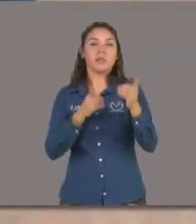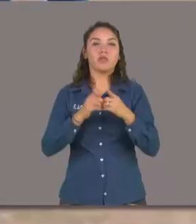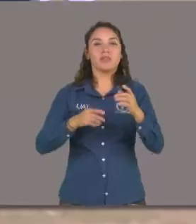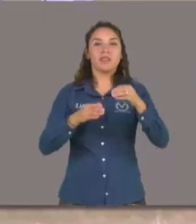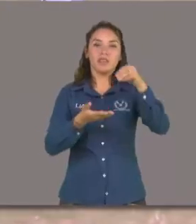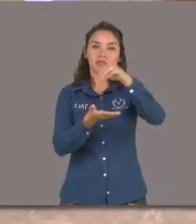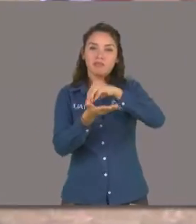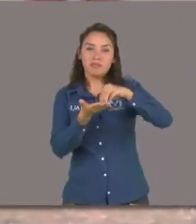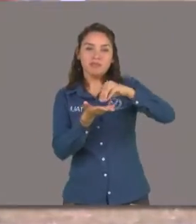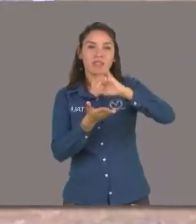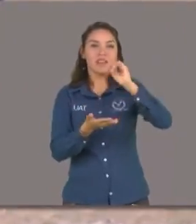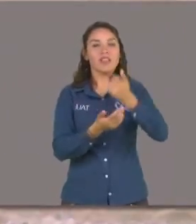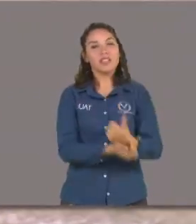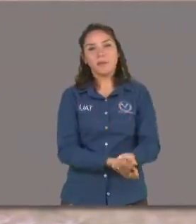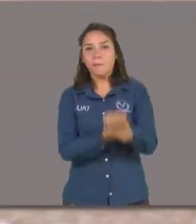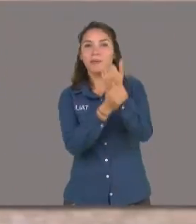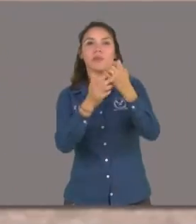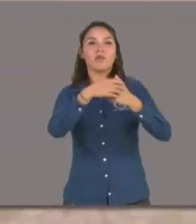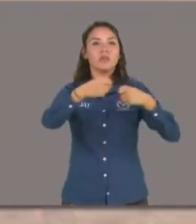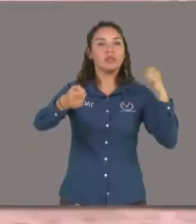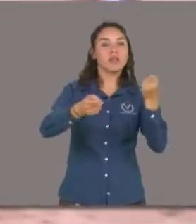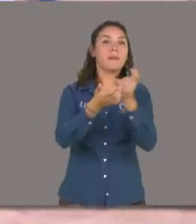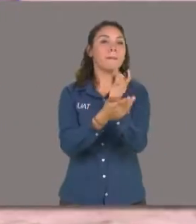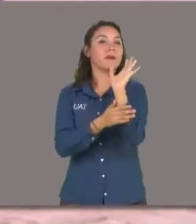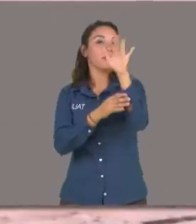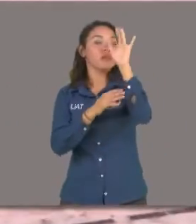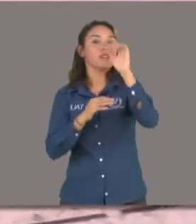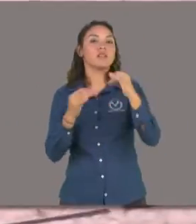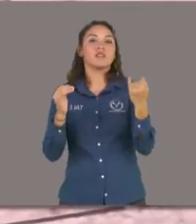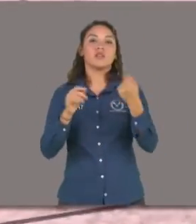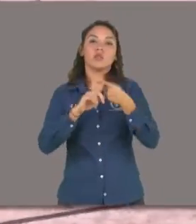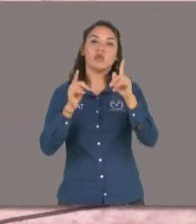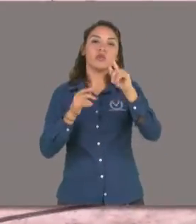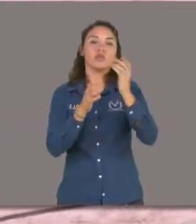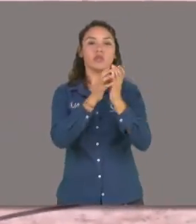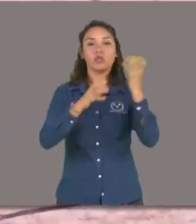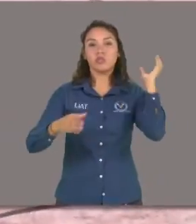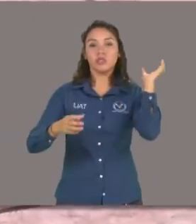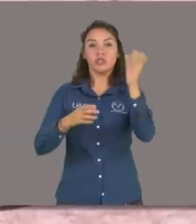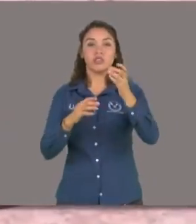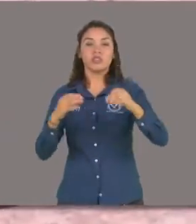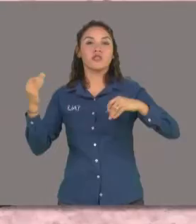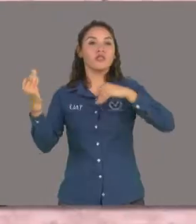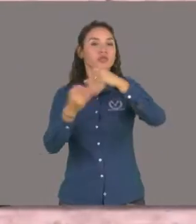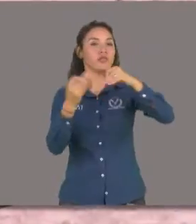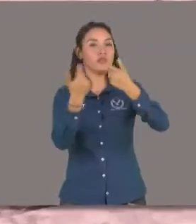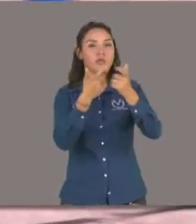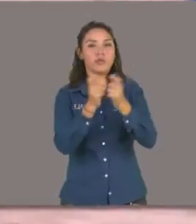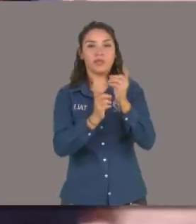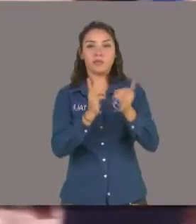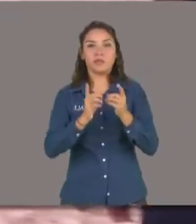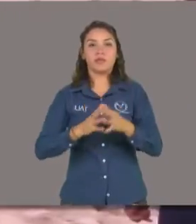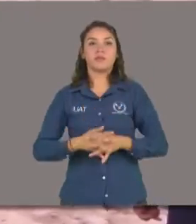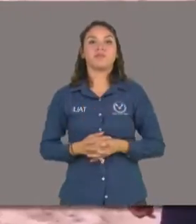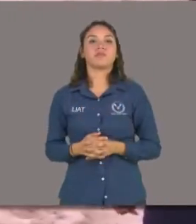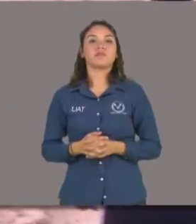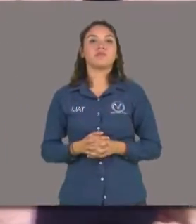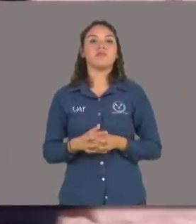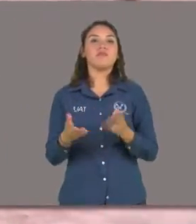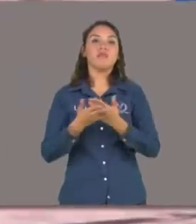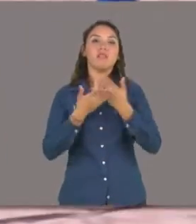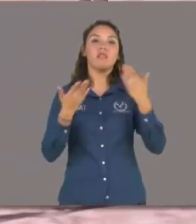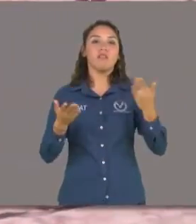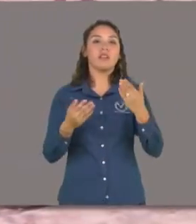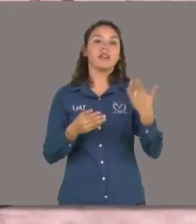Cancha de Fútbol Rápido de la UAMSE, fueron las sedes para ver jugar a los gradadores universitarios en ajedrez, voleibol, fútbol de bardas,